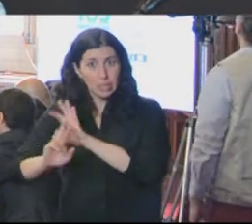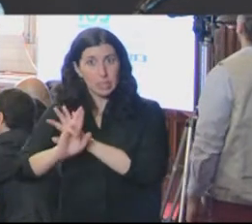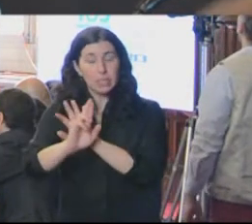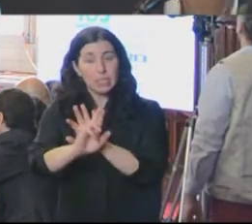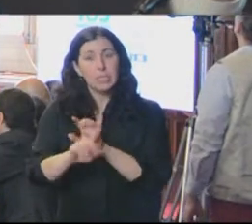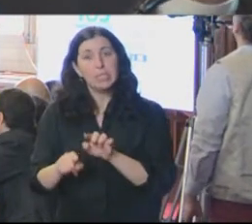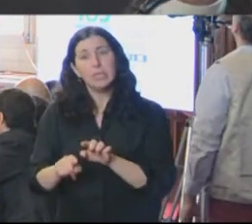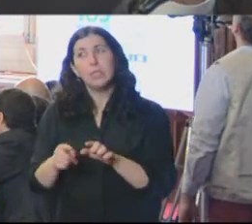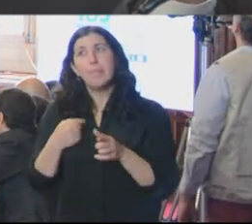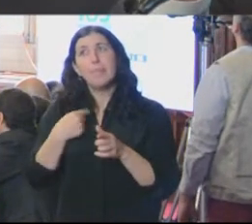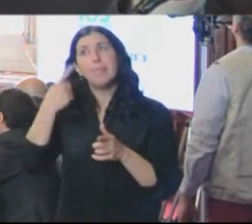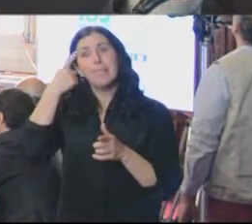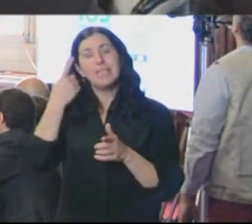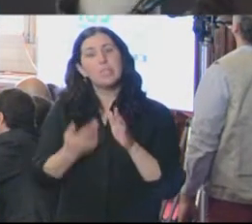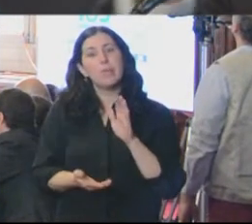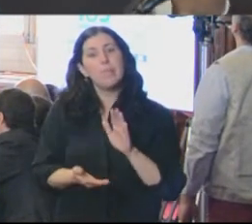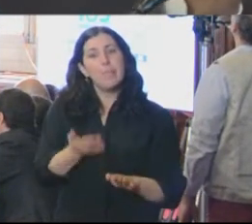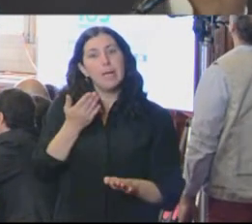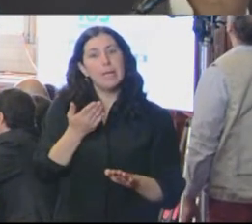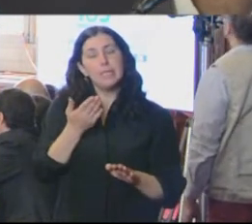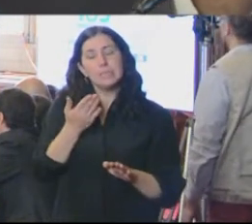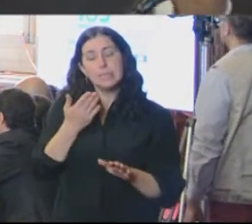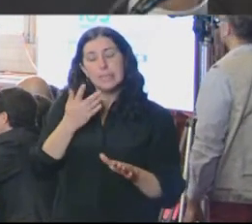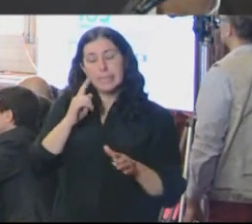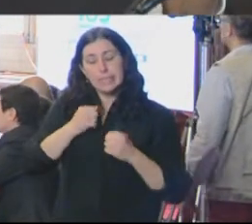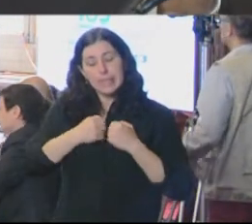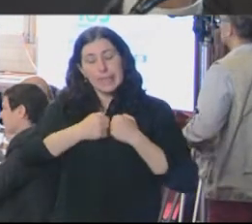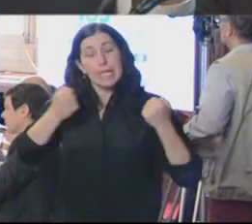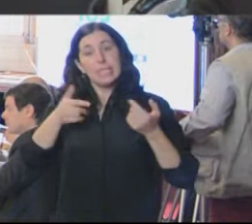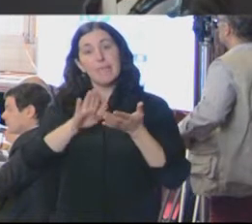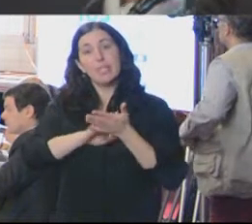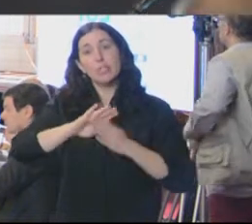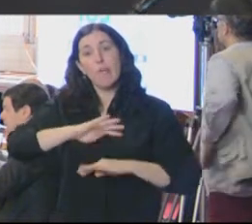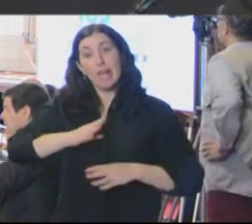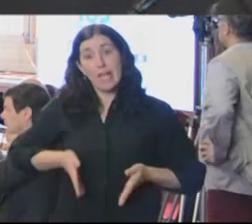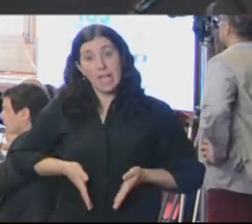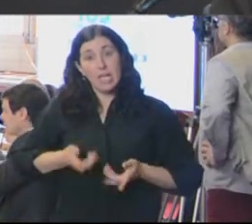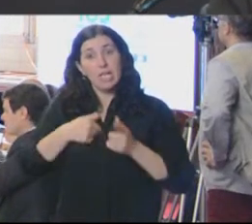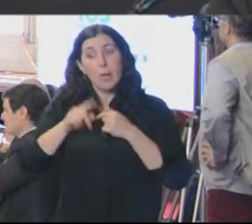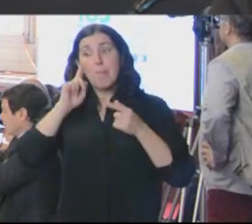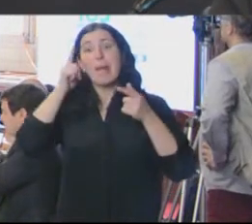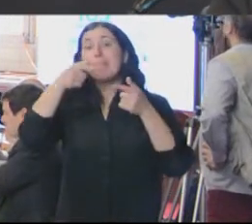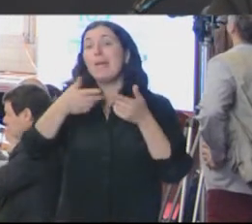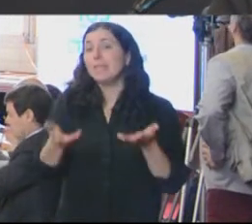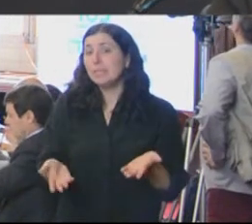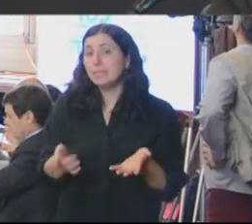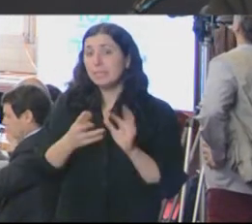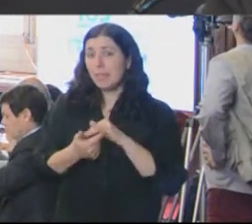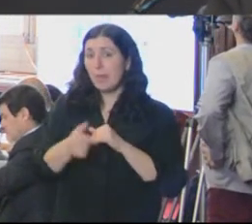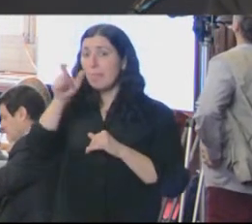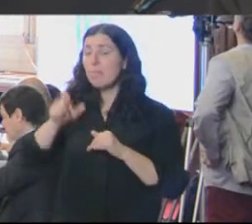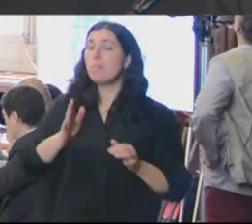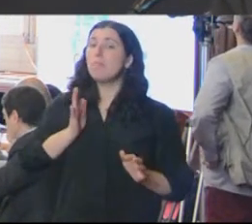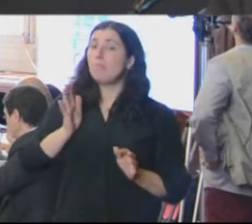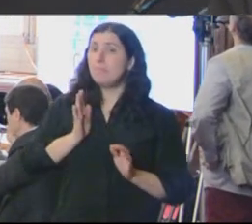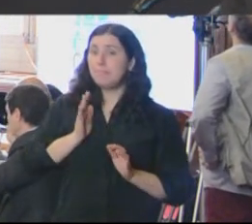los desafíos que en materia de género, la perspectiva de género para defensoras